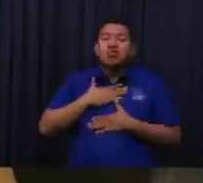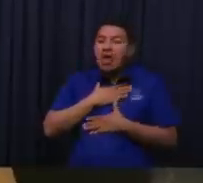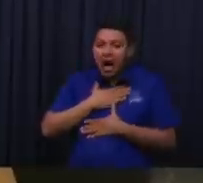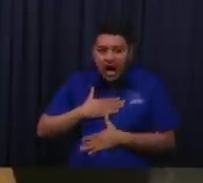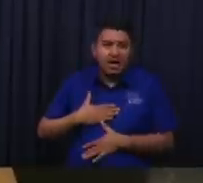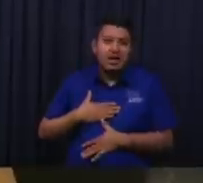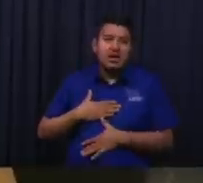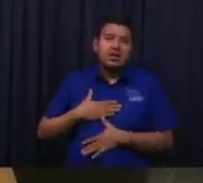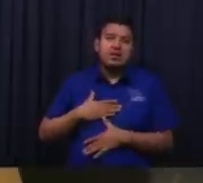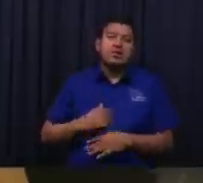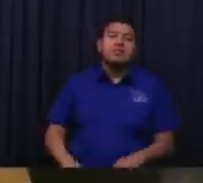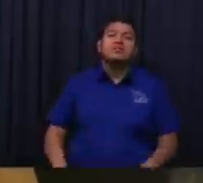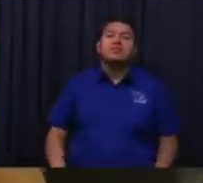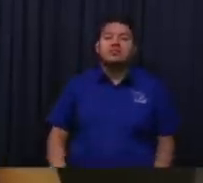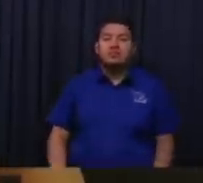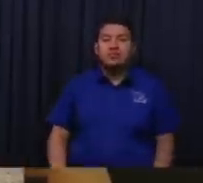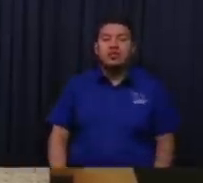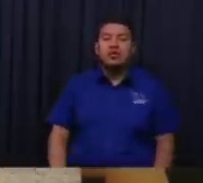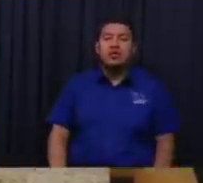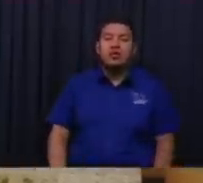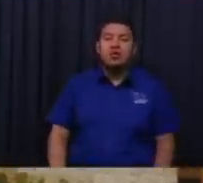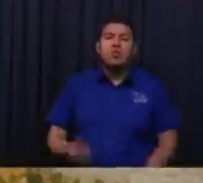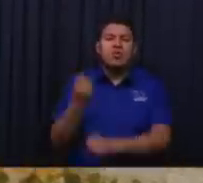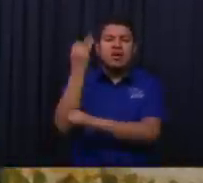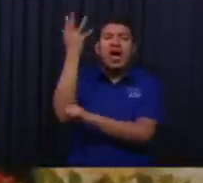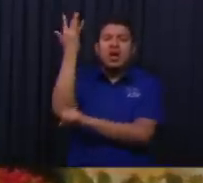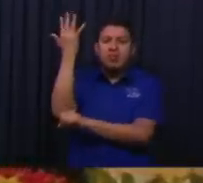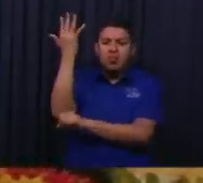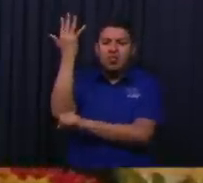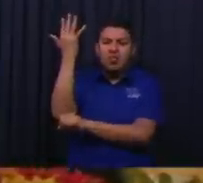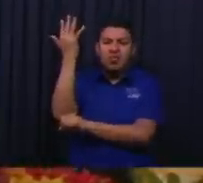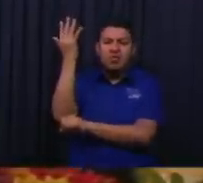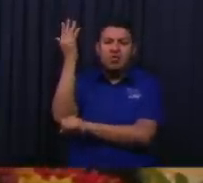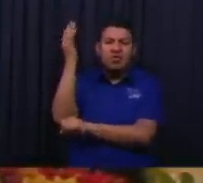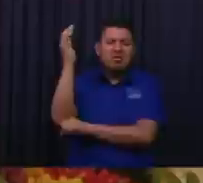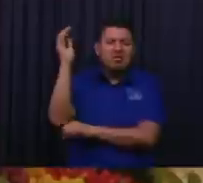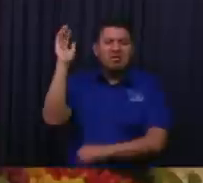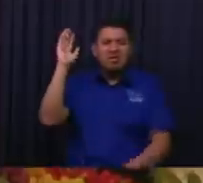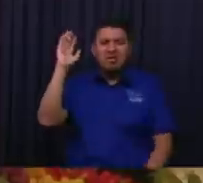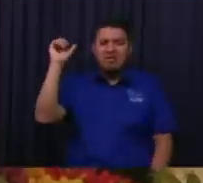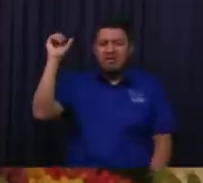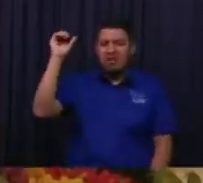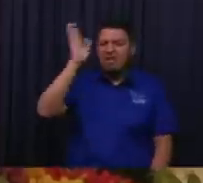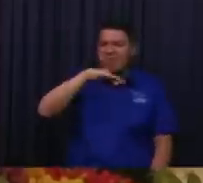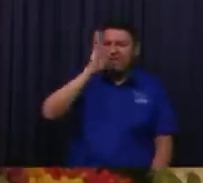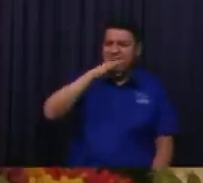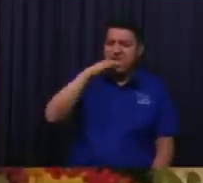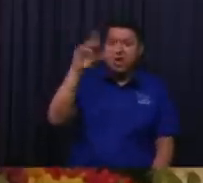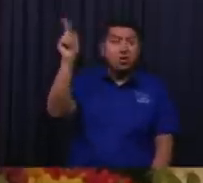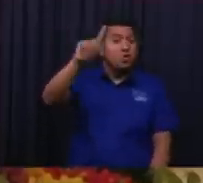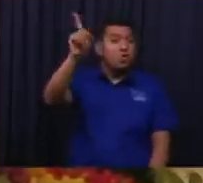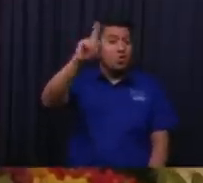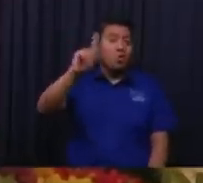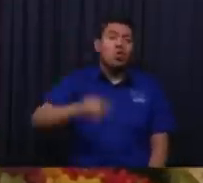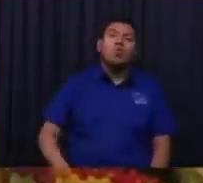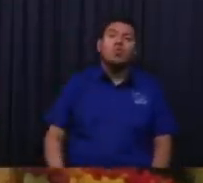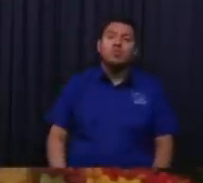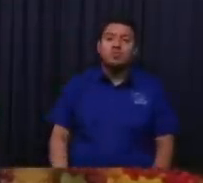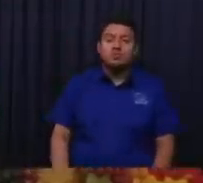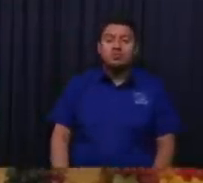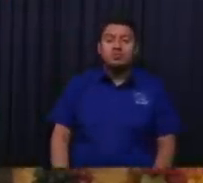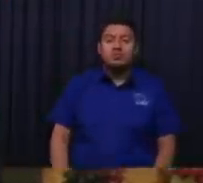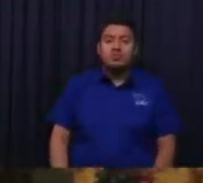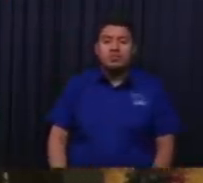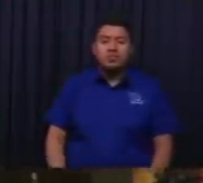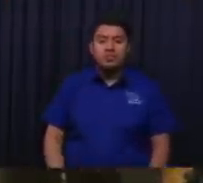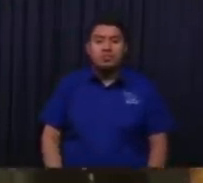No nos mandó en un árbol que salió una palangana con concentrado para que comiéramos, como hacemos con los chuminos,